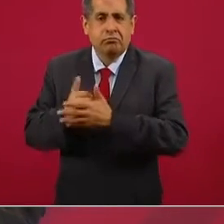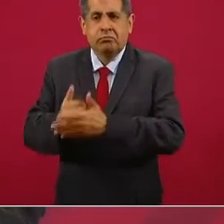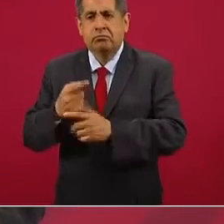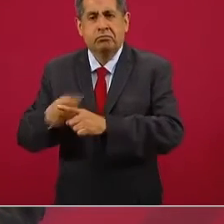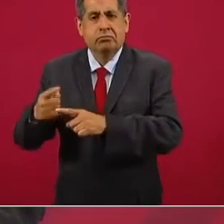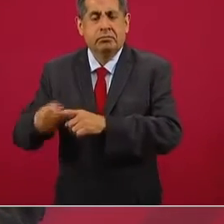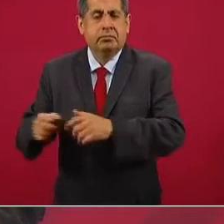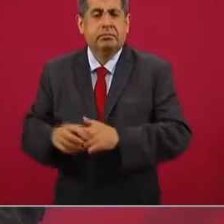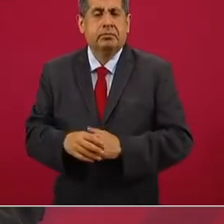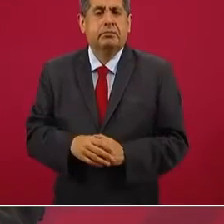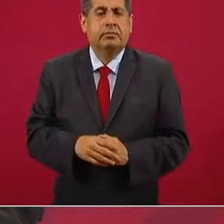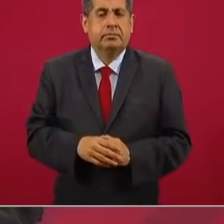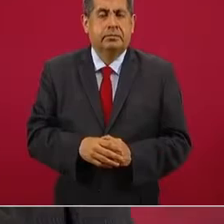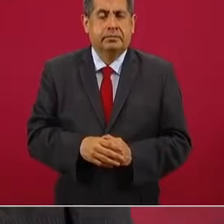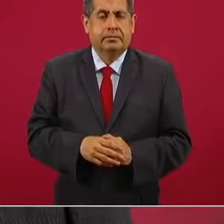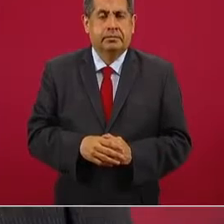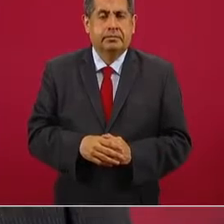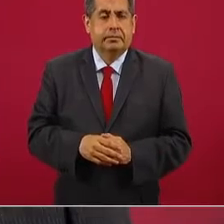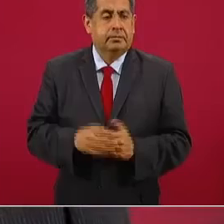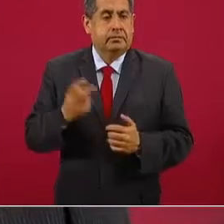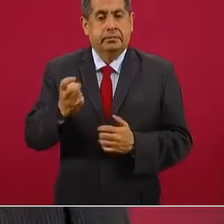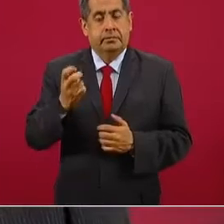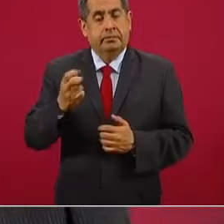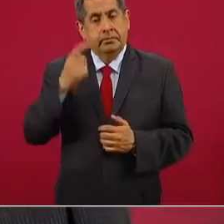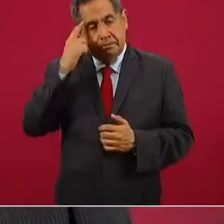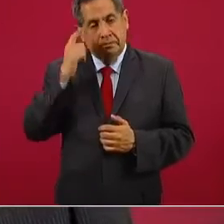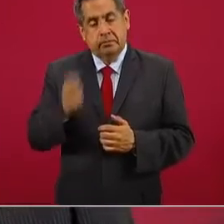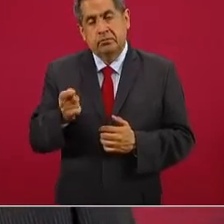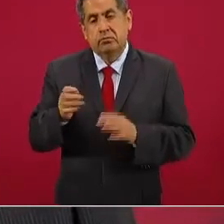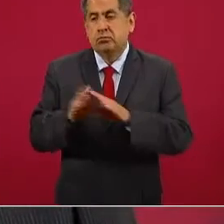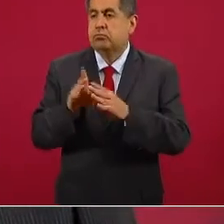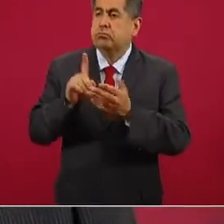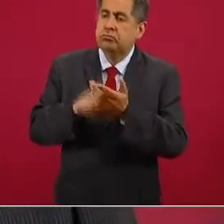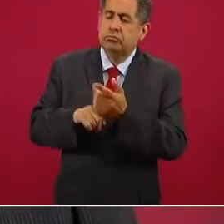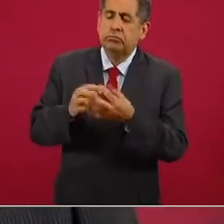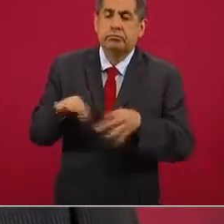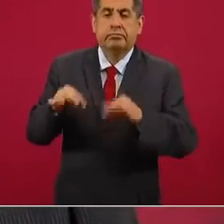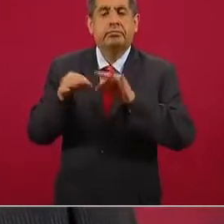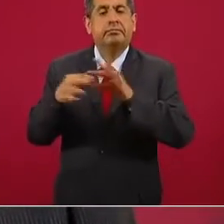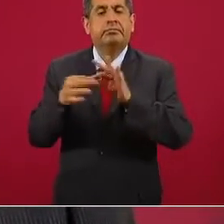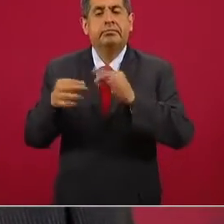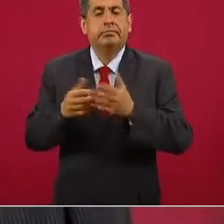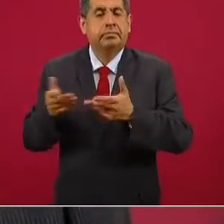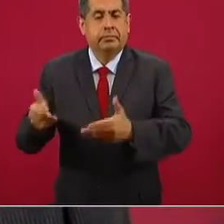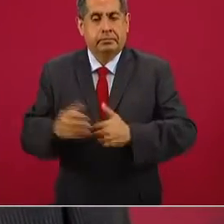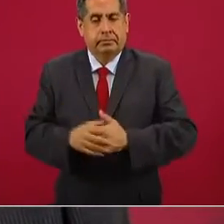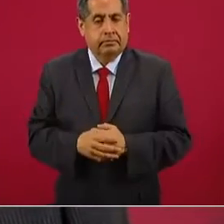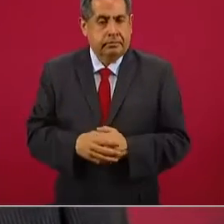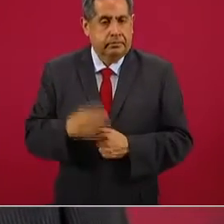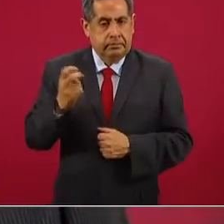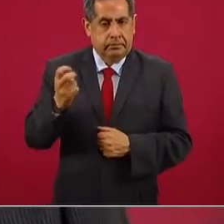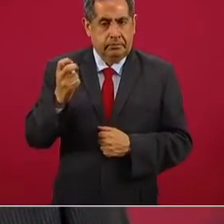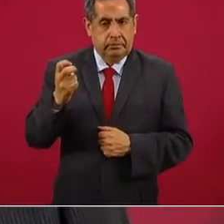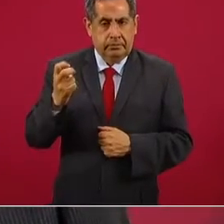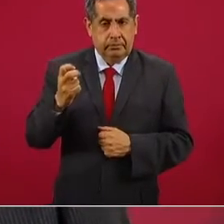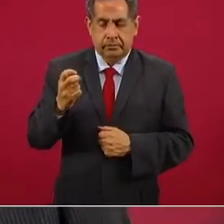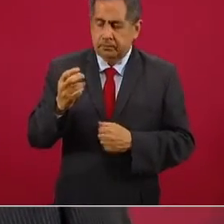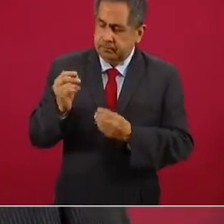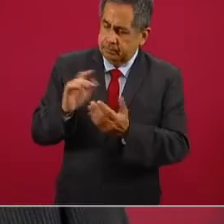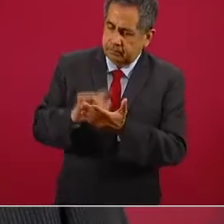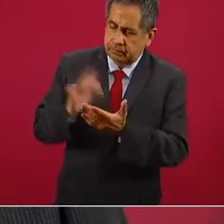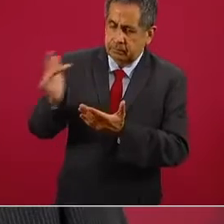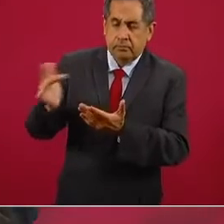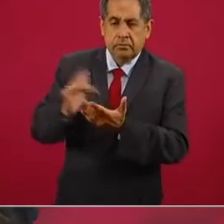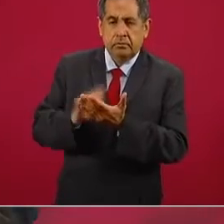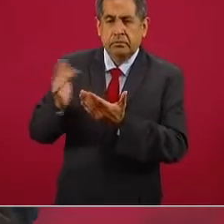prójimo. Esto es algo excepcional. Por eso, muchas